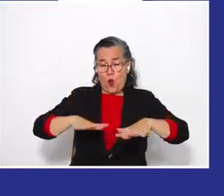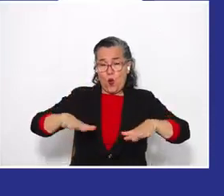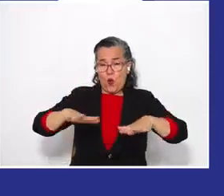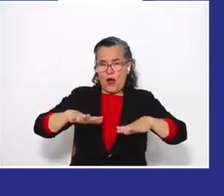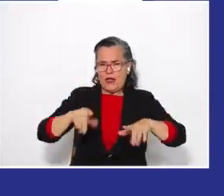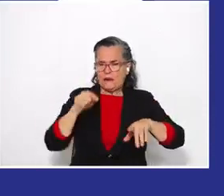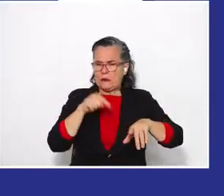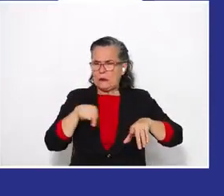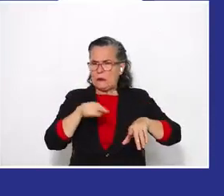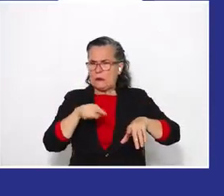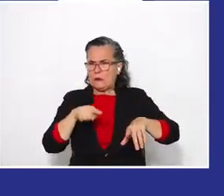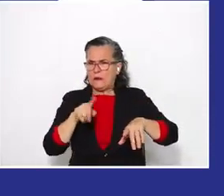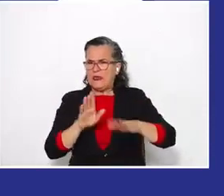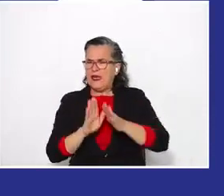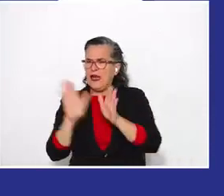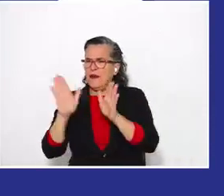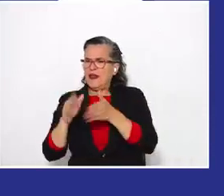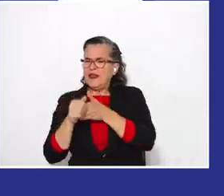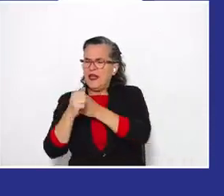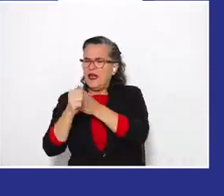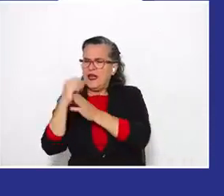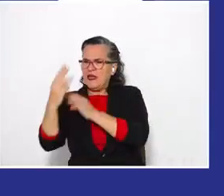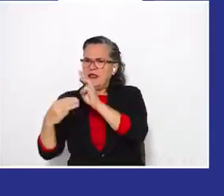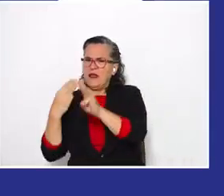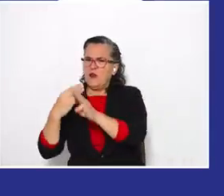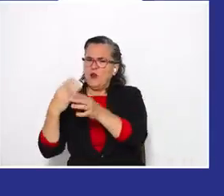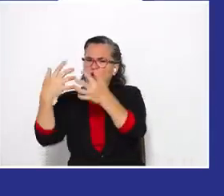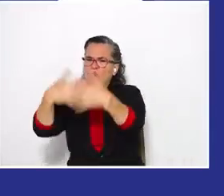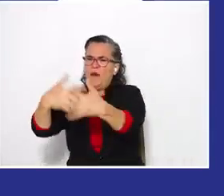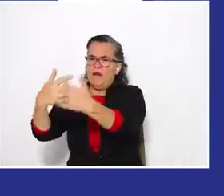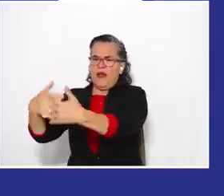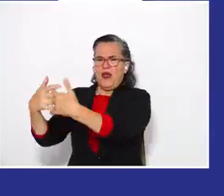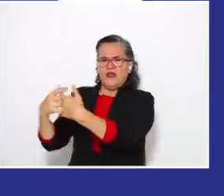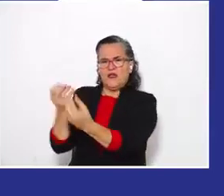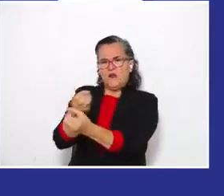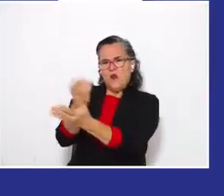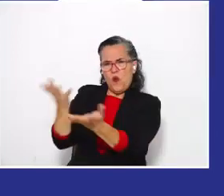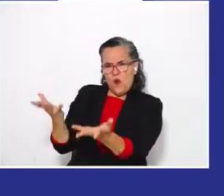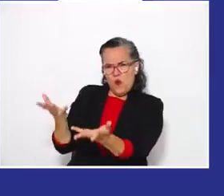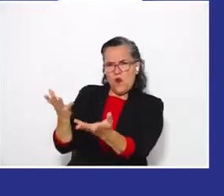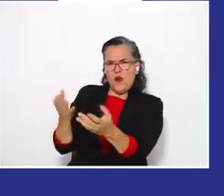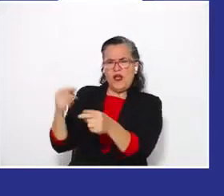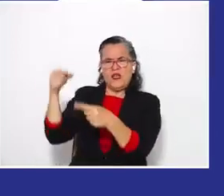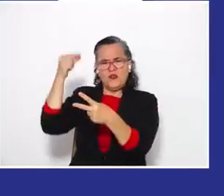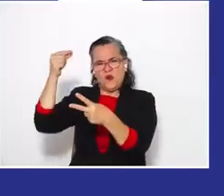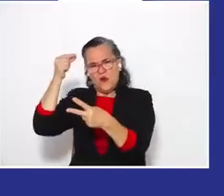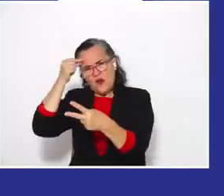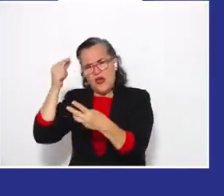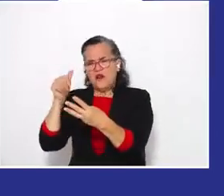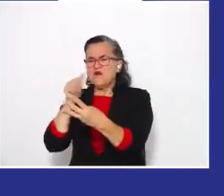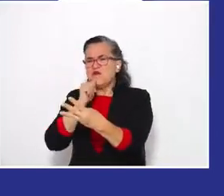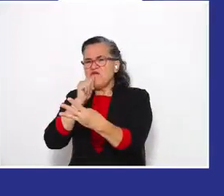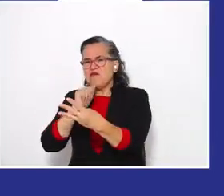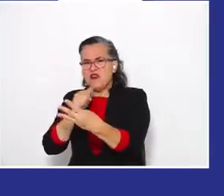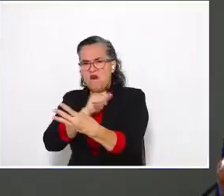generalmente los líderes del mundo, de las empresas públicas, gubernamentales,